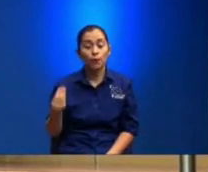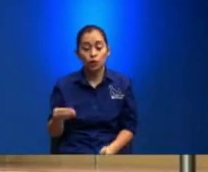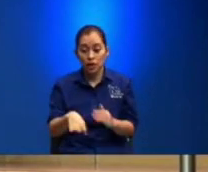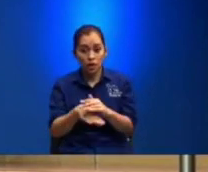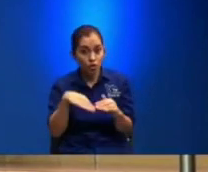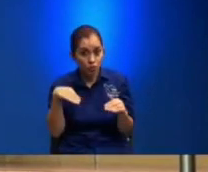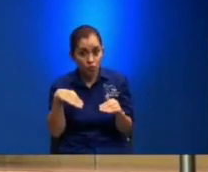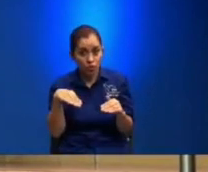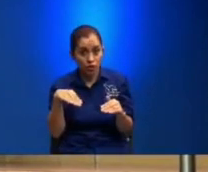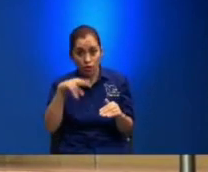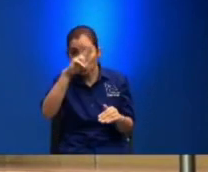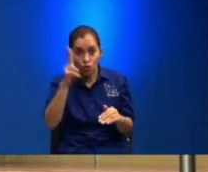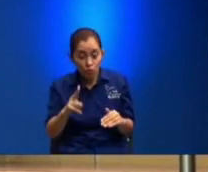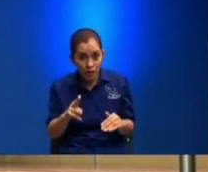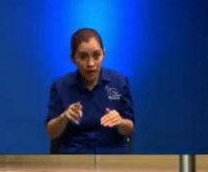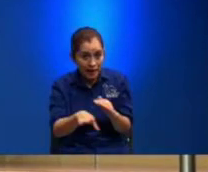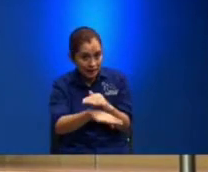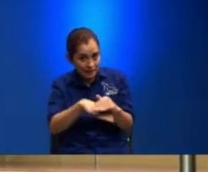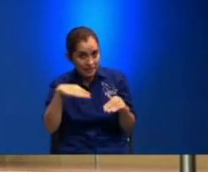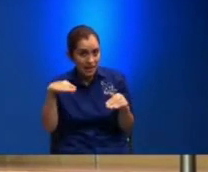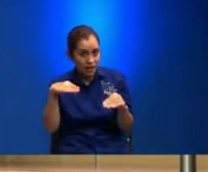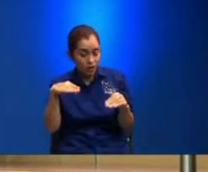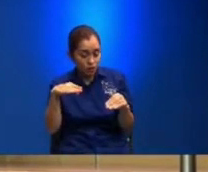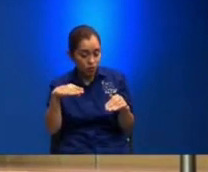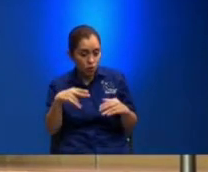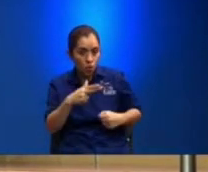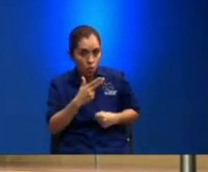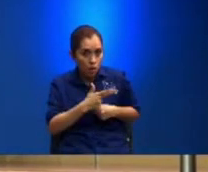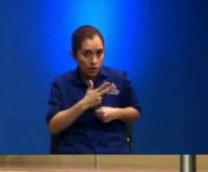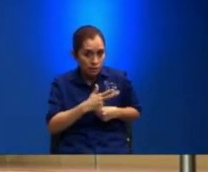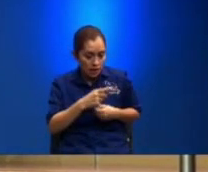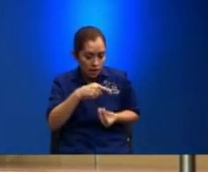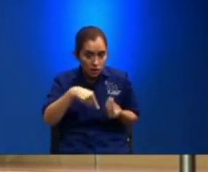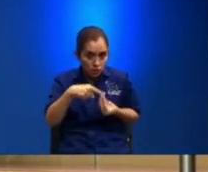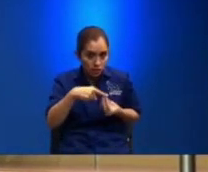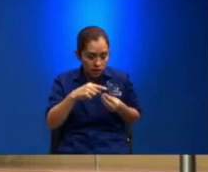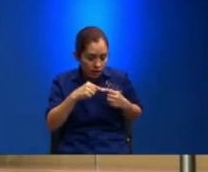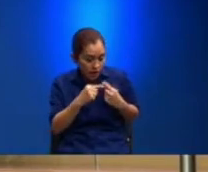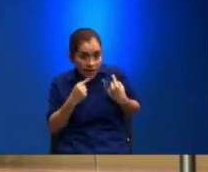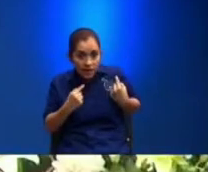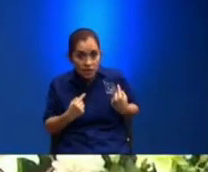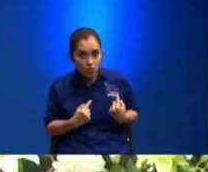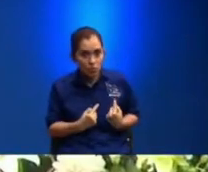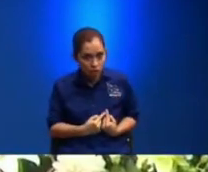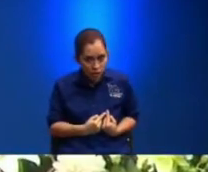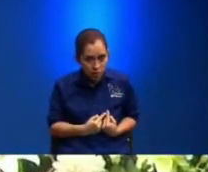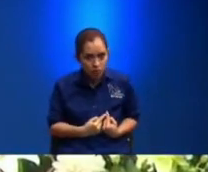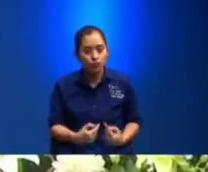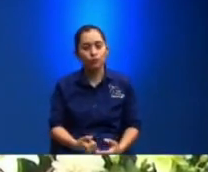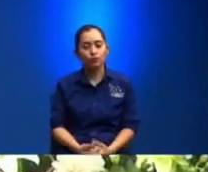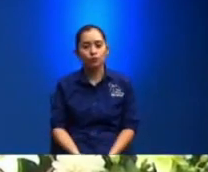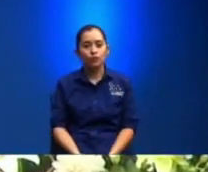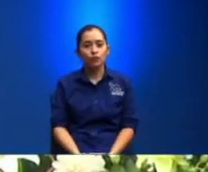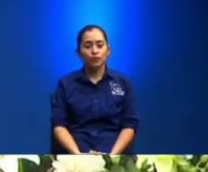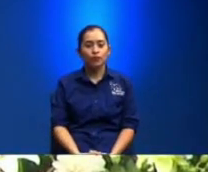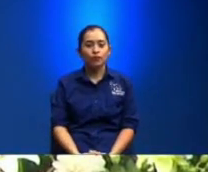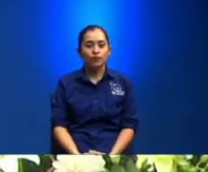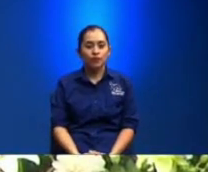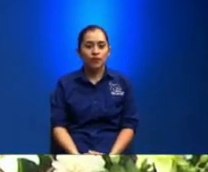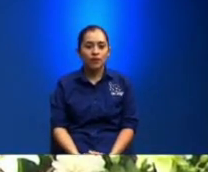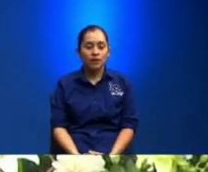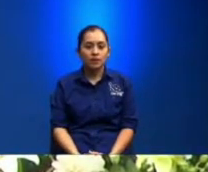mejor dicho guatemala nunca salió de su corazón gracias a dios repito que no creo que eso sea malo